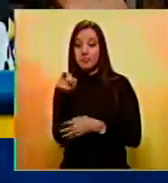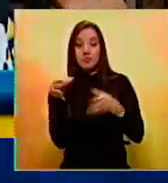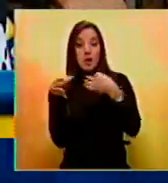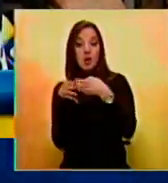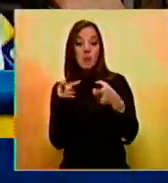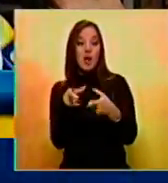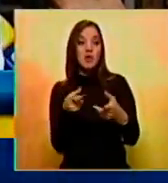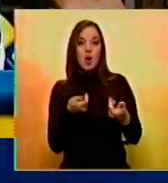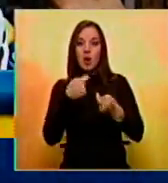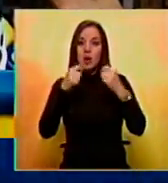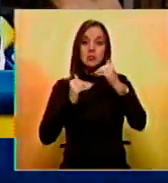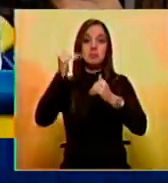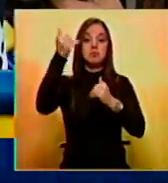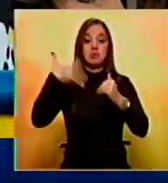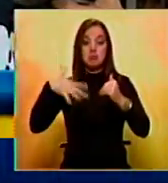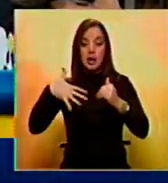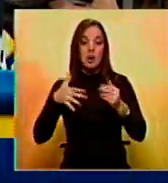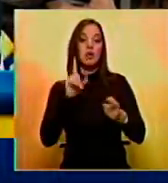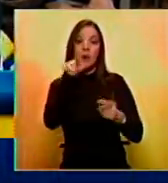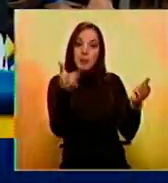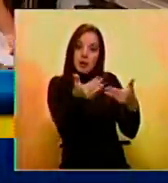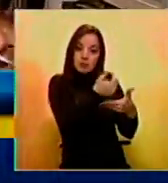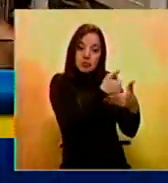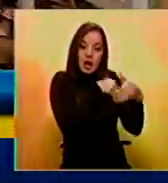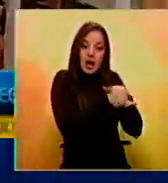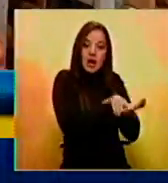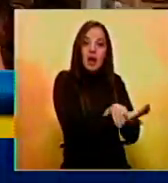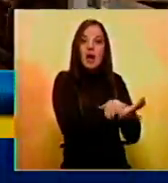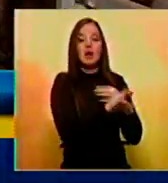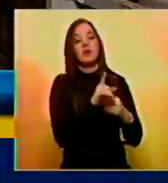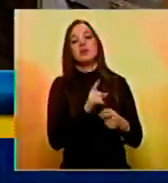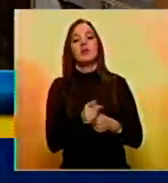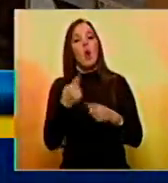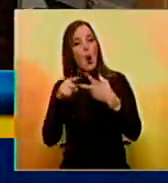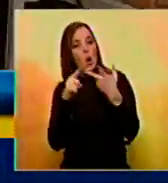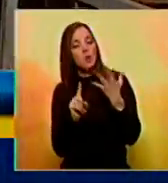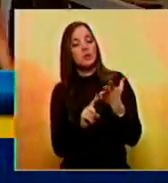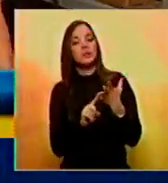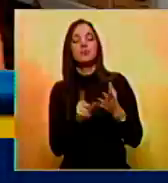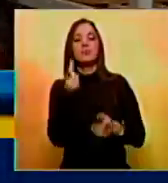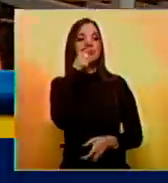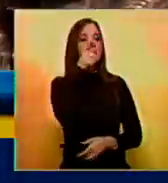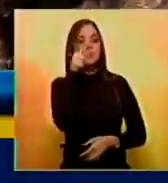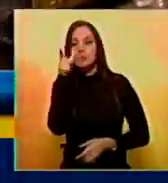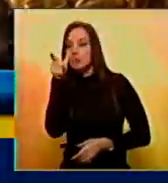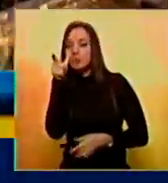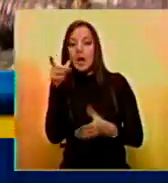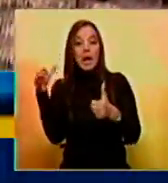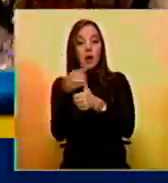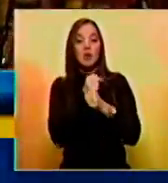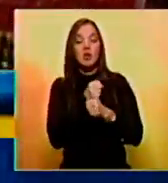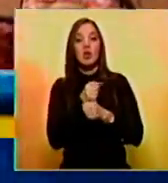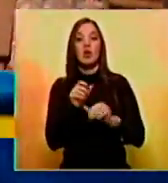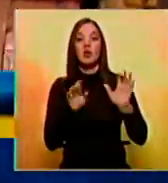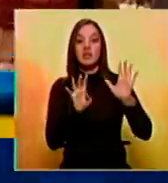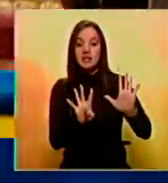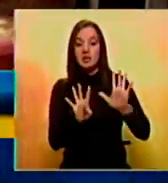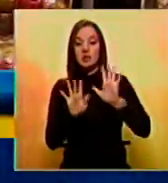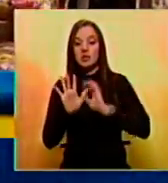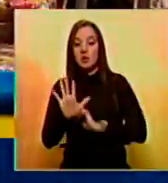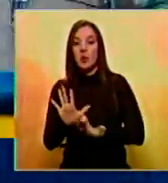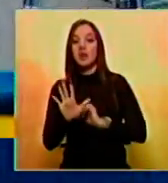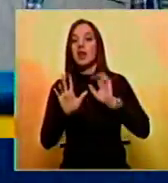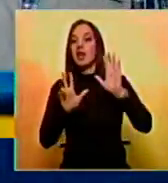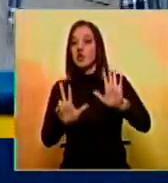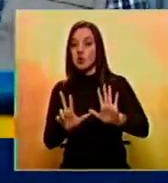delitos de especulación, acaparamiento, entre otros. Informaron que durante fiscalizaciones decomisaron 958 bultos de café